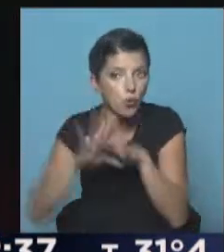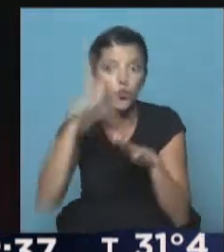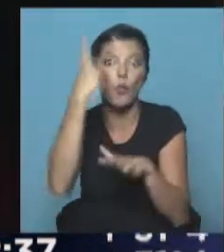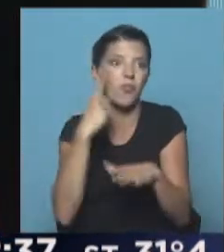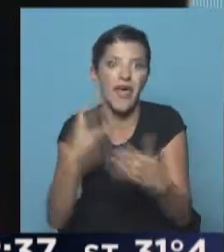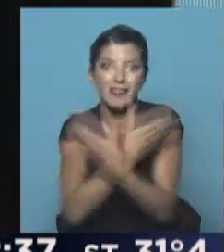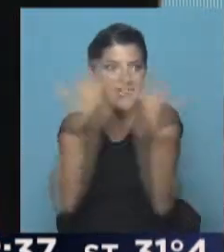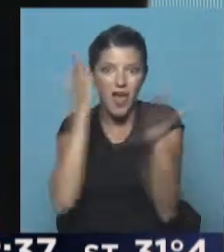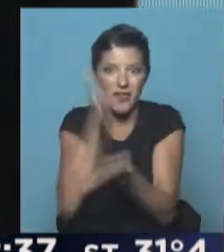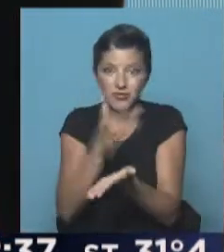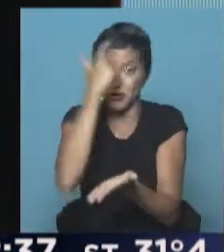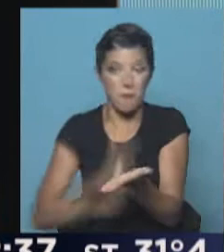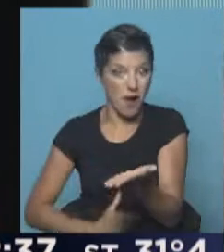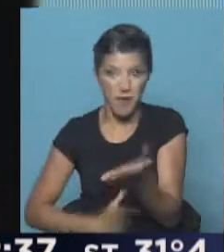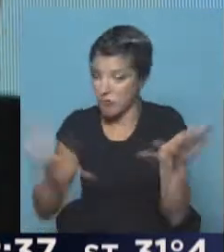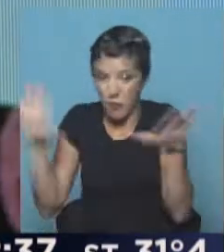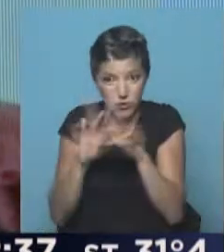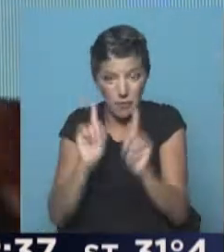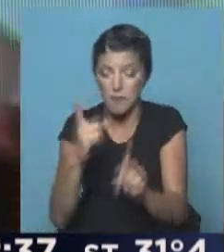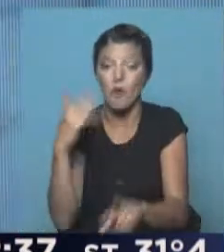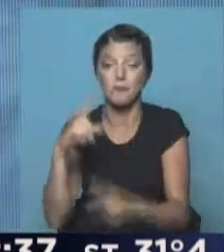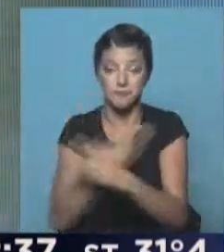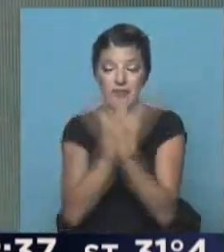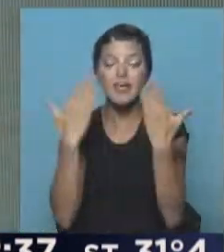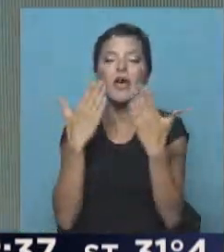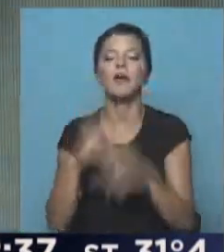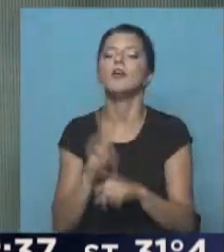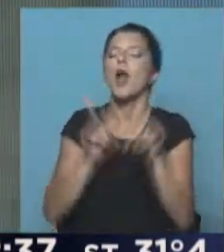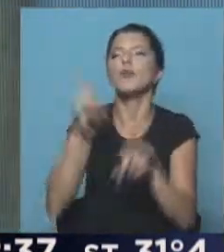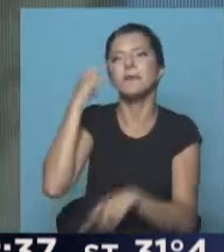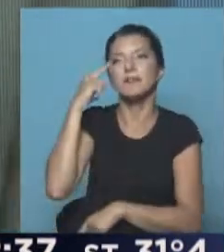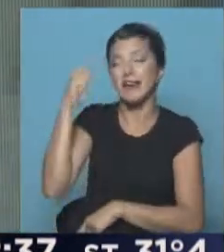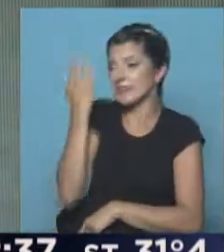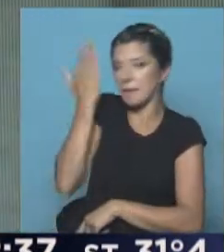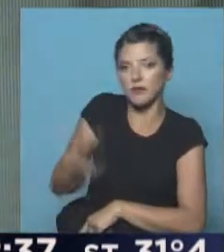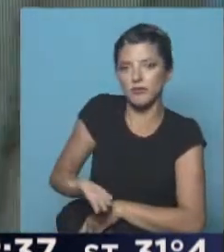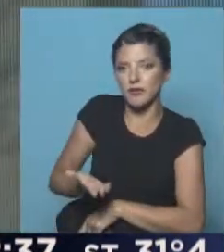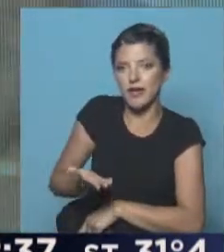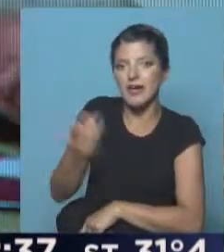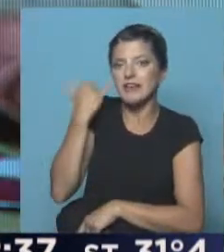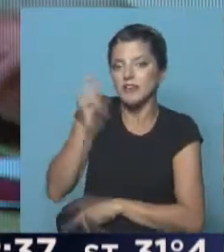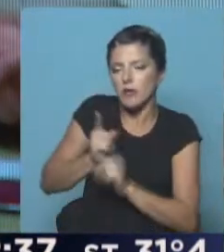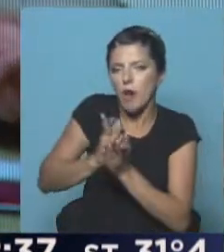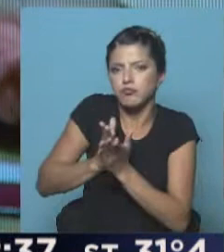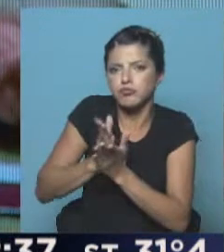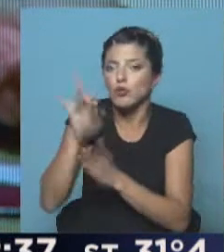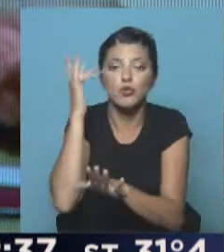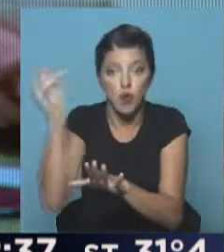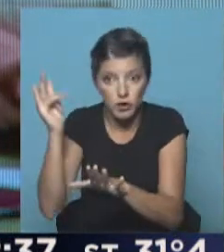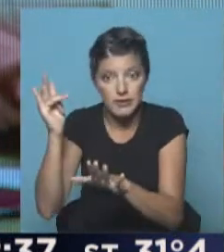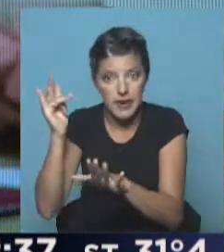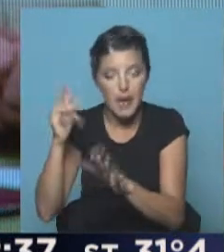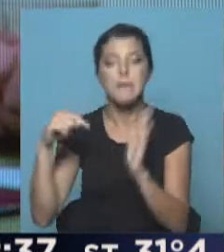derechos humanos moría pinocho hay uno imaginaba que en chile esa sombra esa figura no iba a salir tan pronto efectivamente tardó